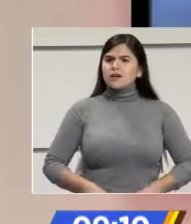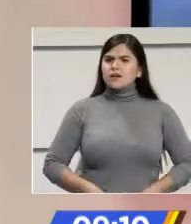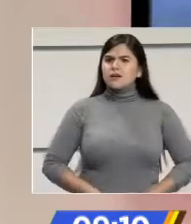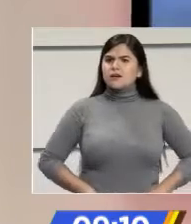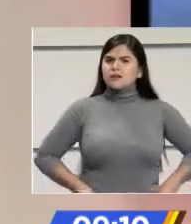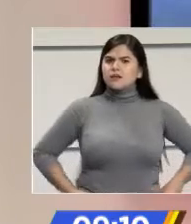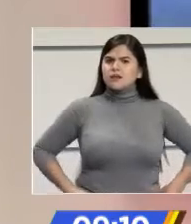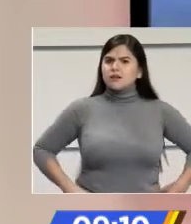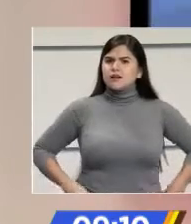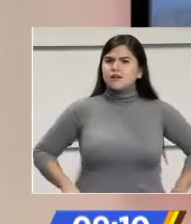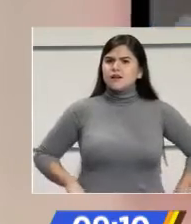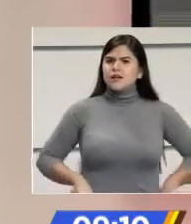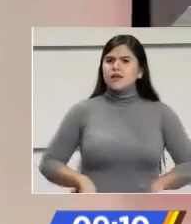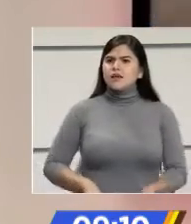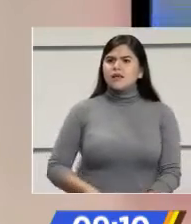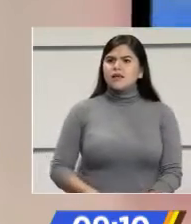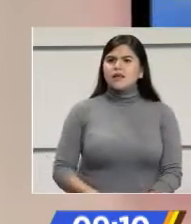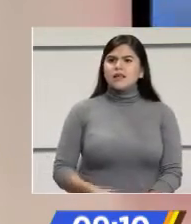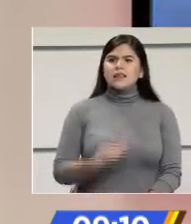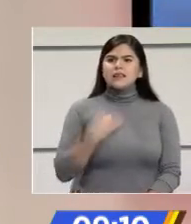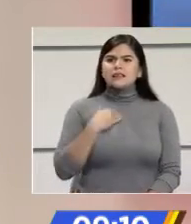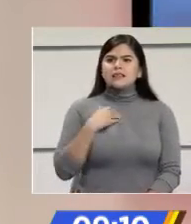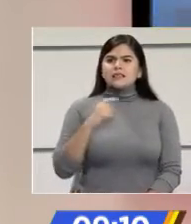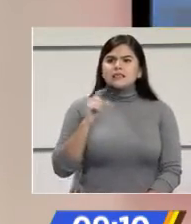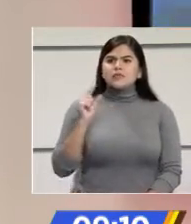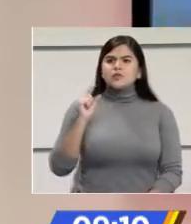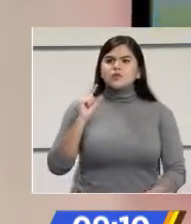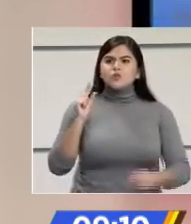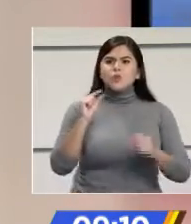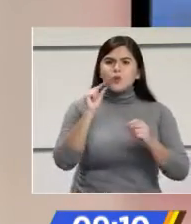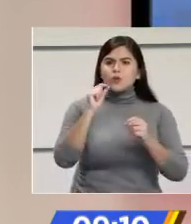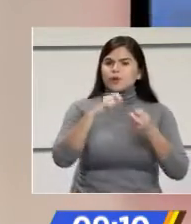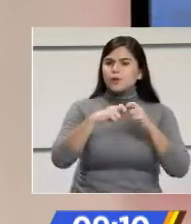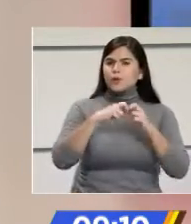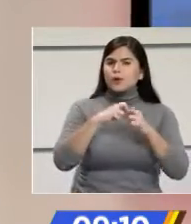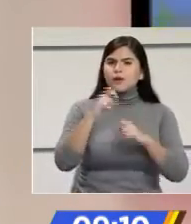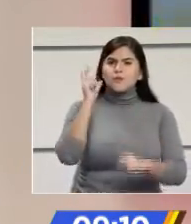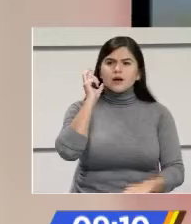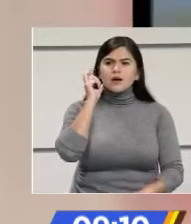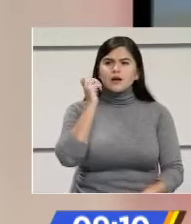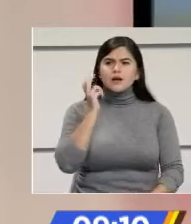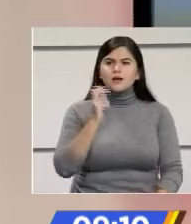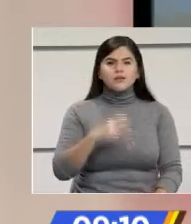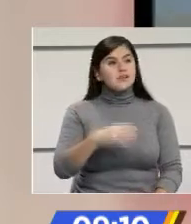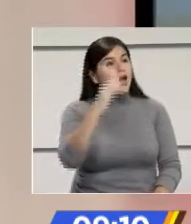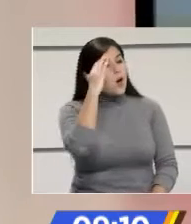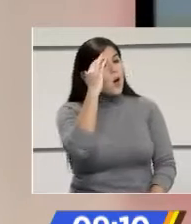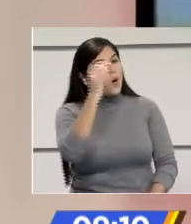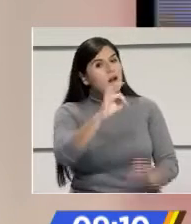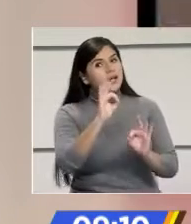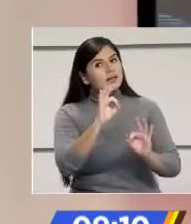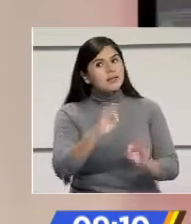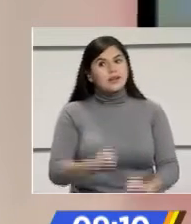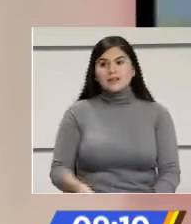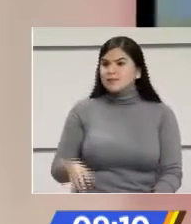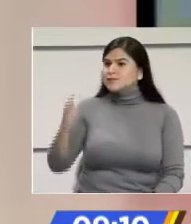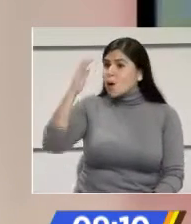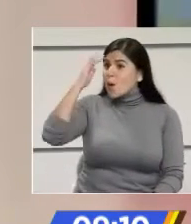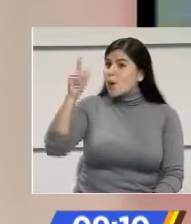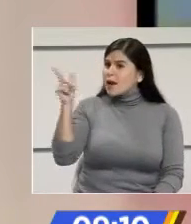A ver si tenemos esa comunicación directa hasta la zona de Santa Cruz de Guanacaste. Hola, ¿qué tal? Ahora sí, ¿me escucha?